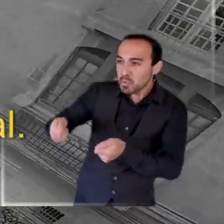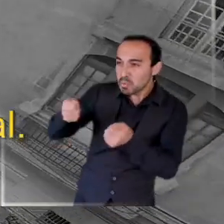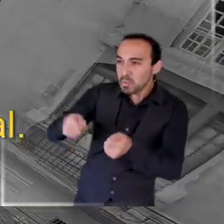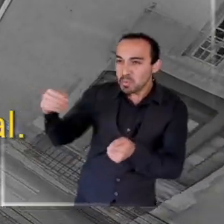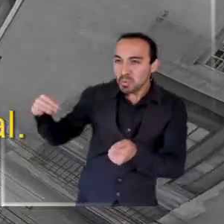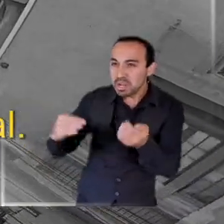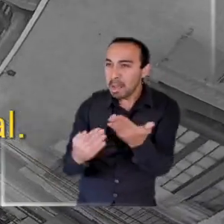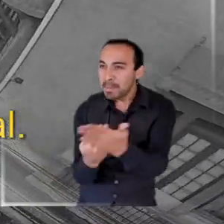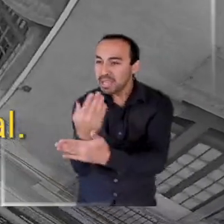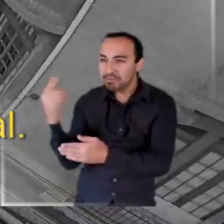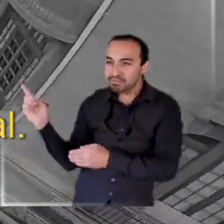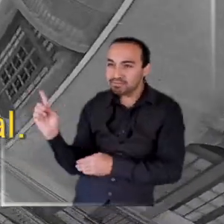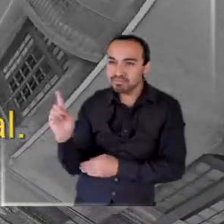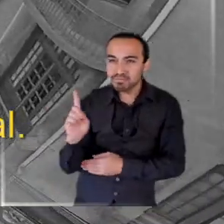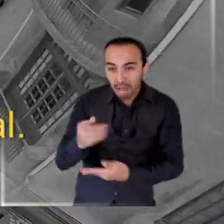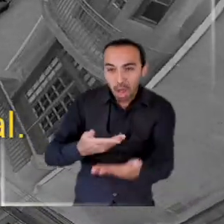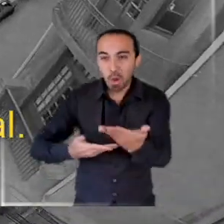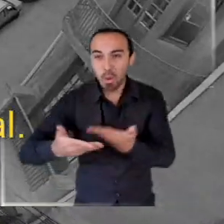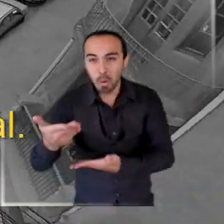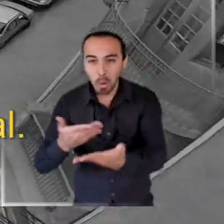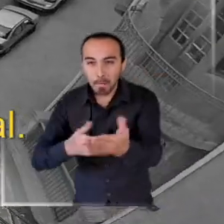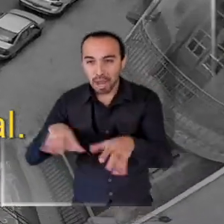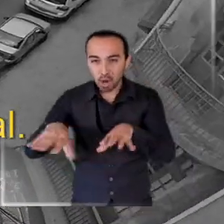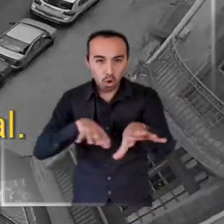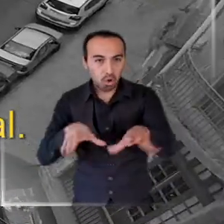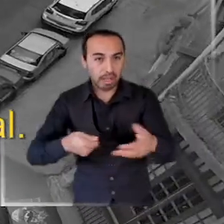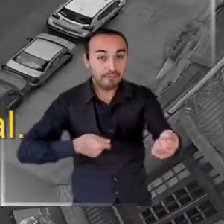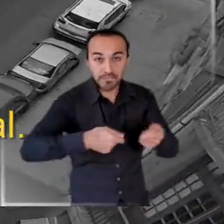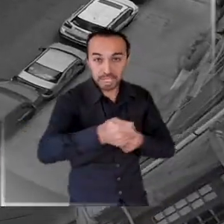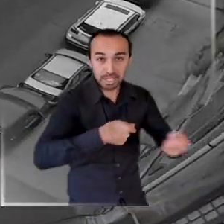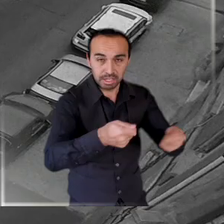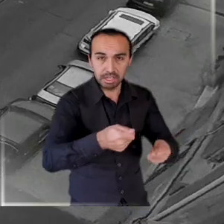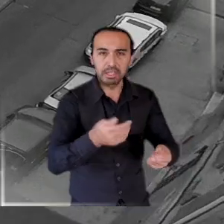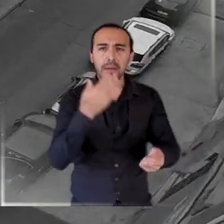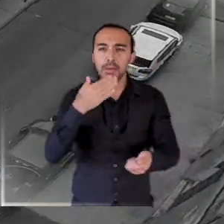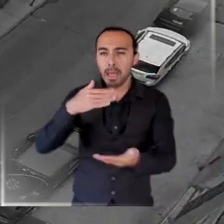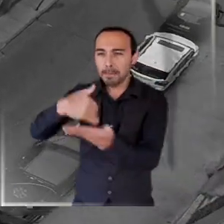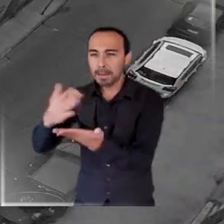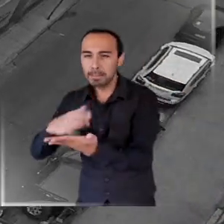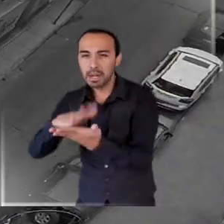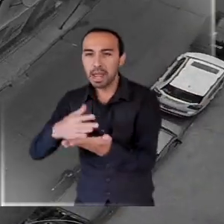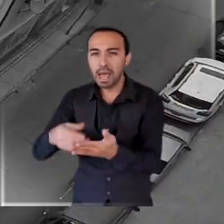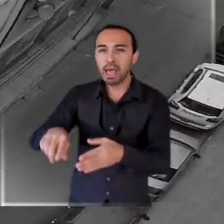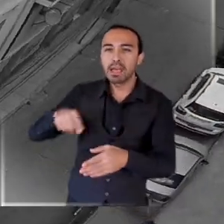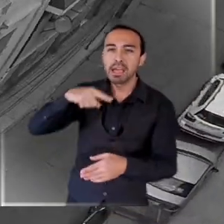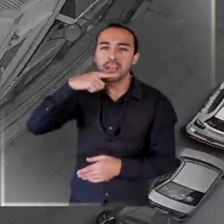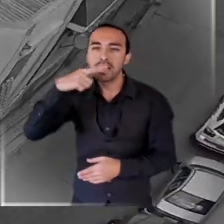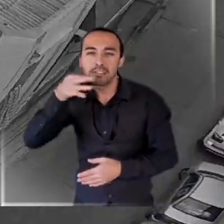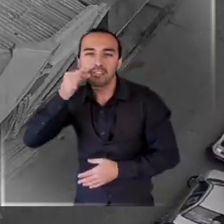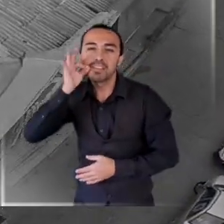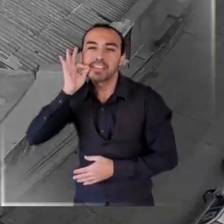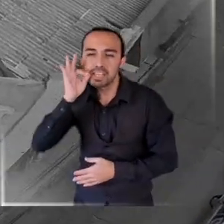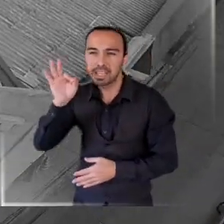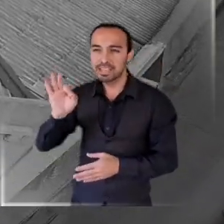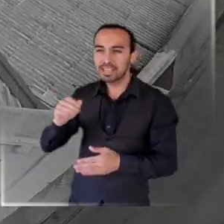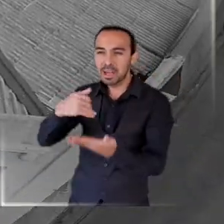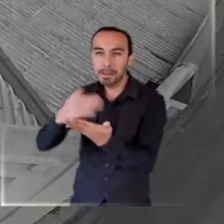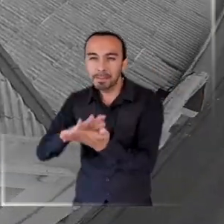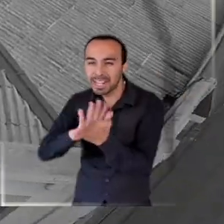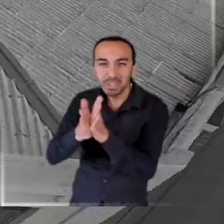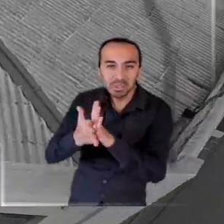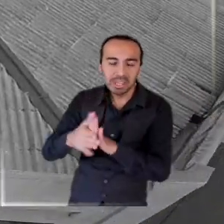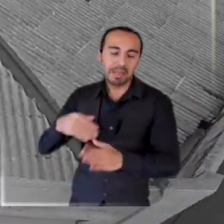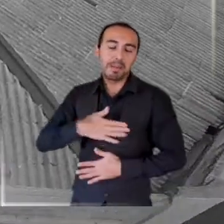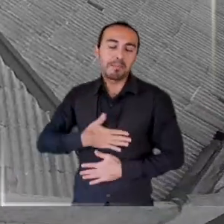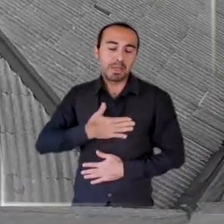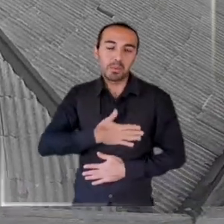Cardonal para ir hasta el mercado Puerto para dar el material, cuando se prepara los cafés, cuando se prepara eso me